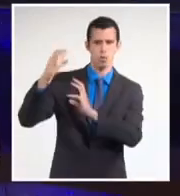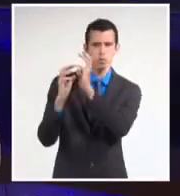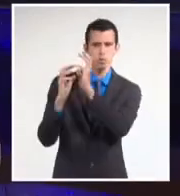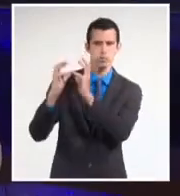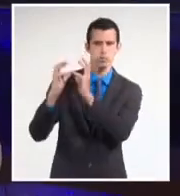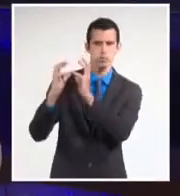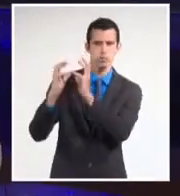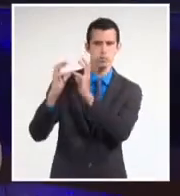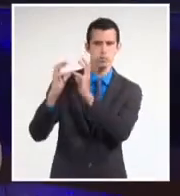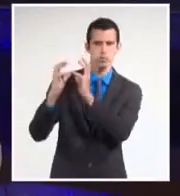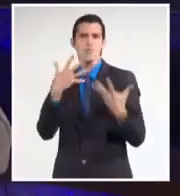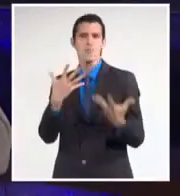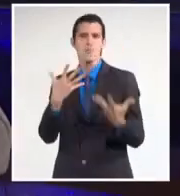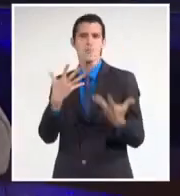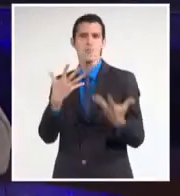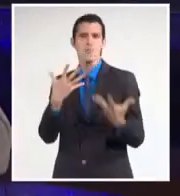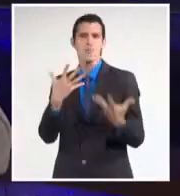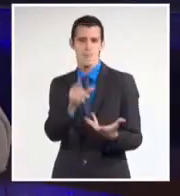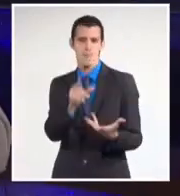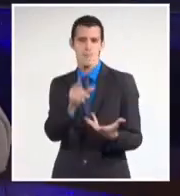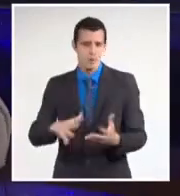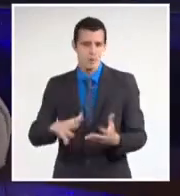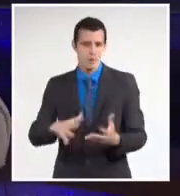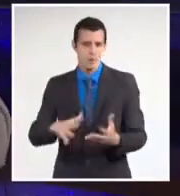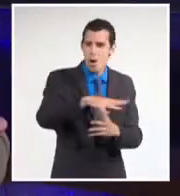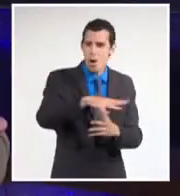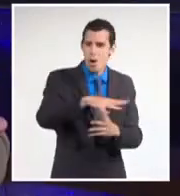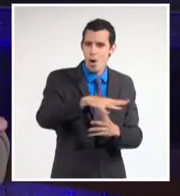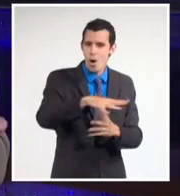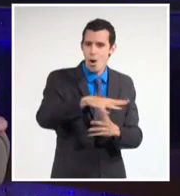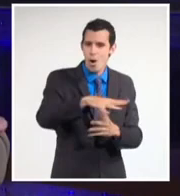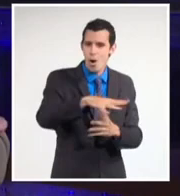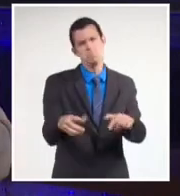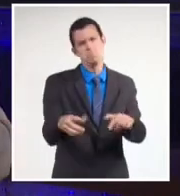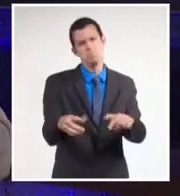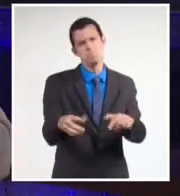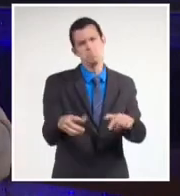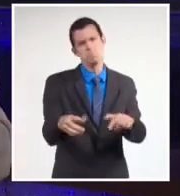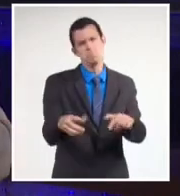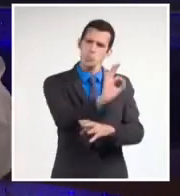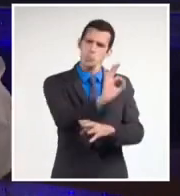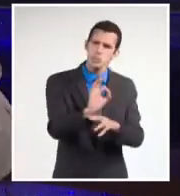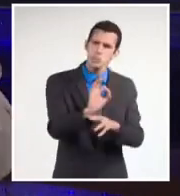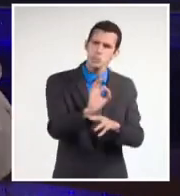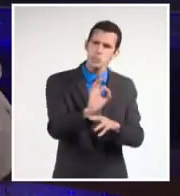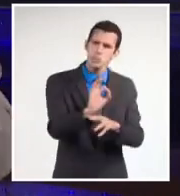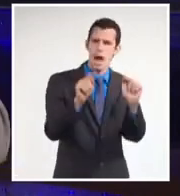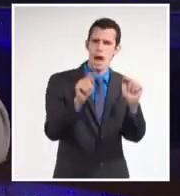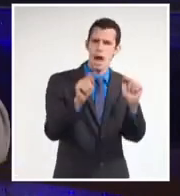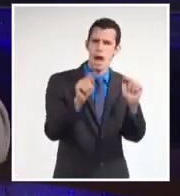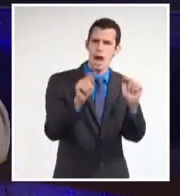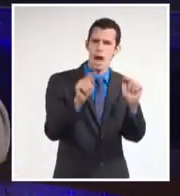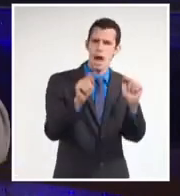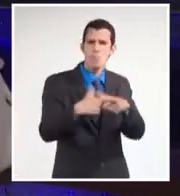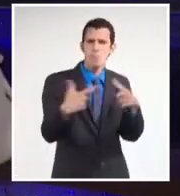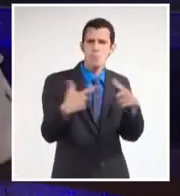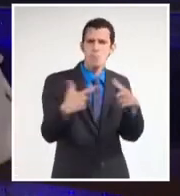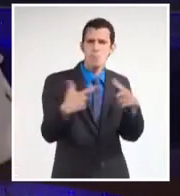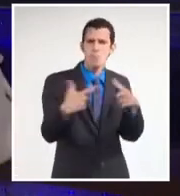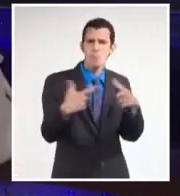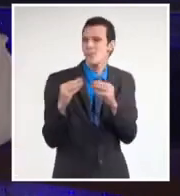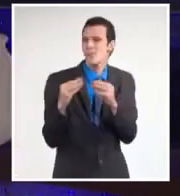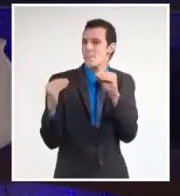importante para las personas de la comunidad. Digamos que el 90% de los habitantes están vinculados con la